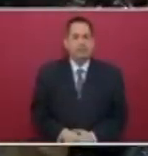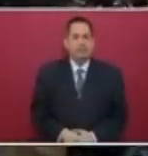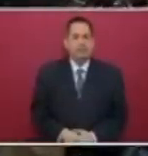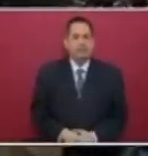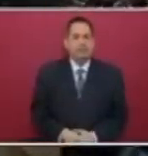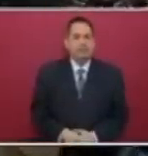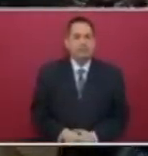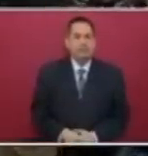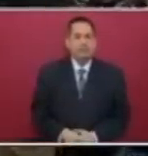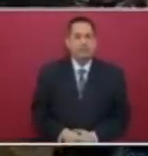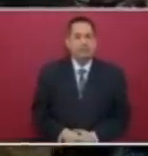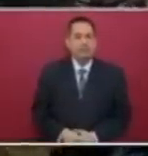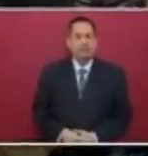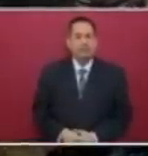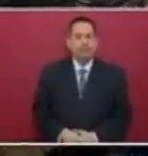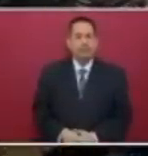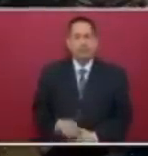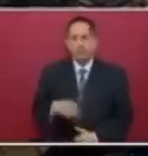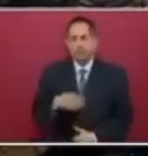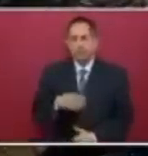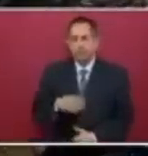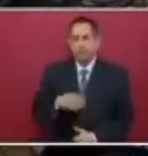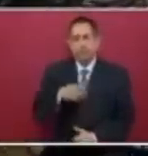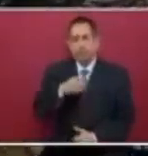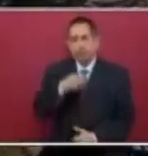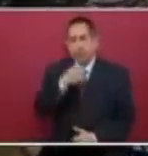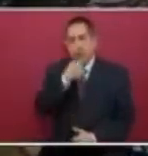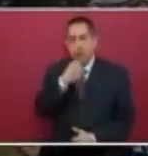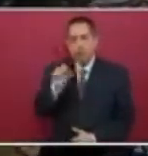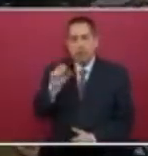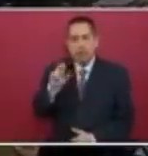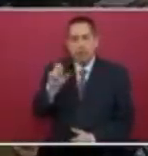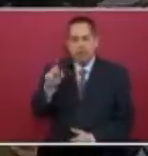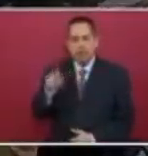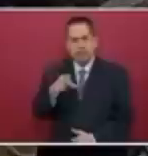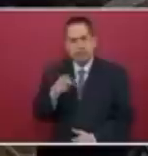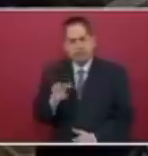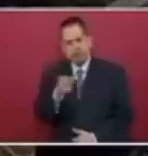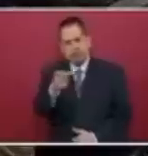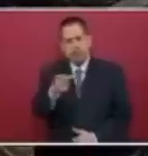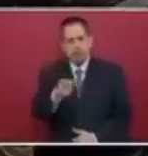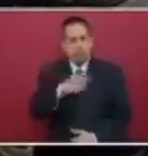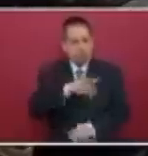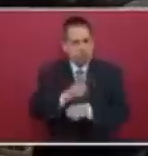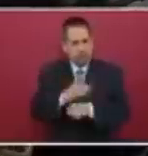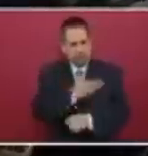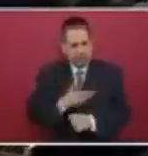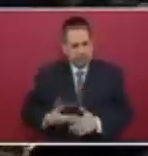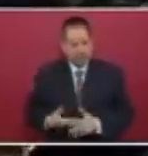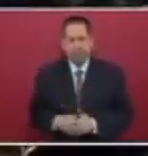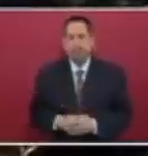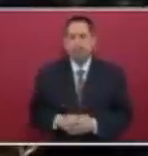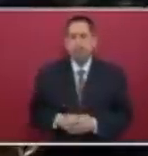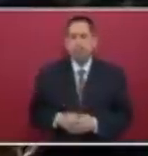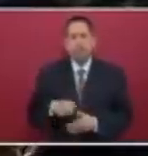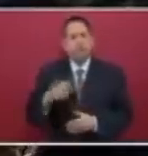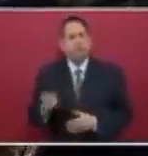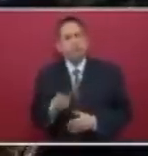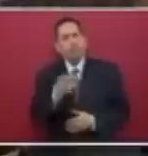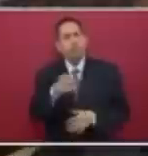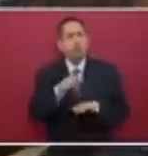buenos días presidente a eric martin de bloomberg news le parece que preguntamos de algunos asuntos